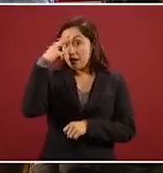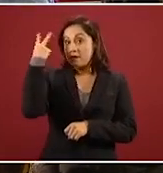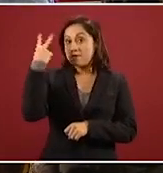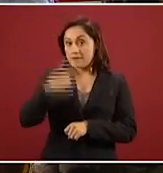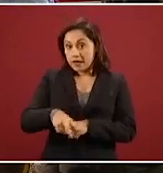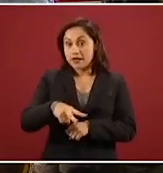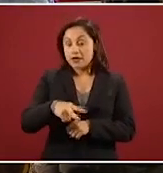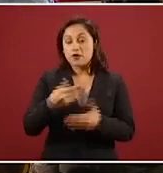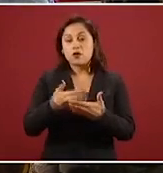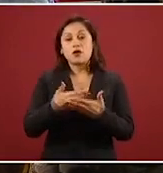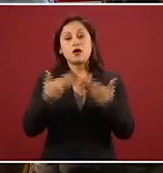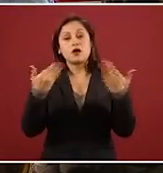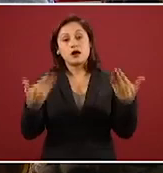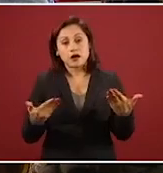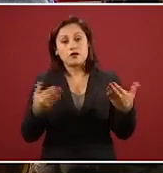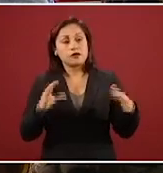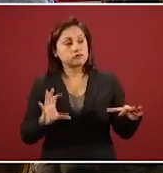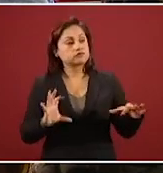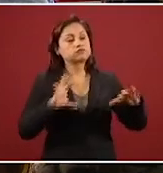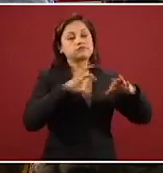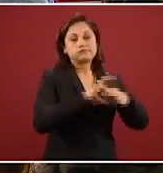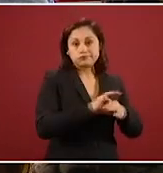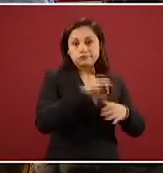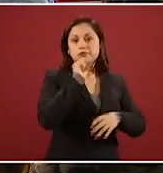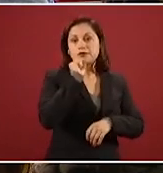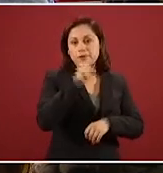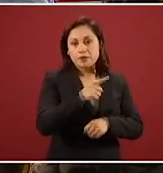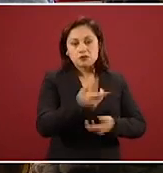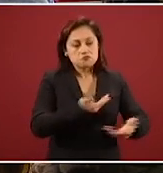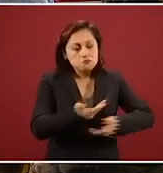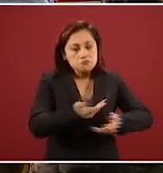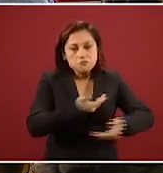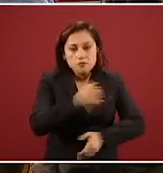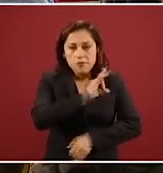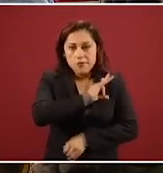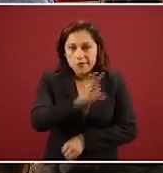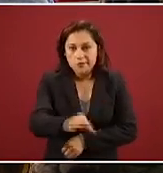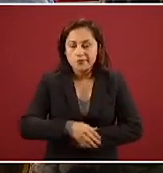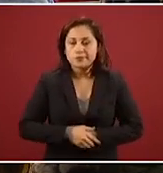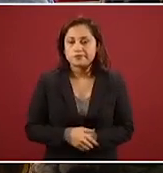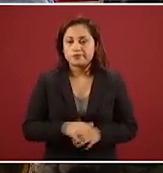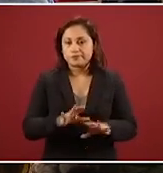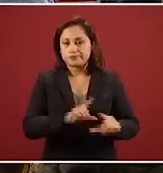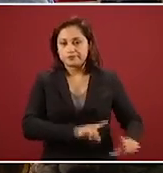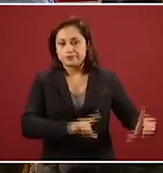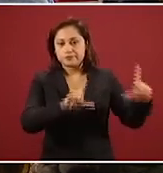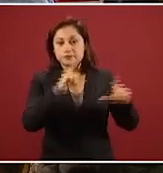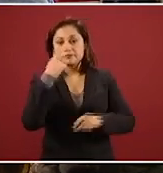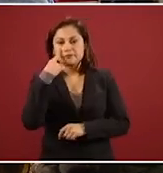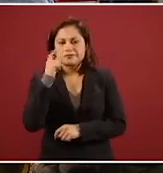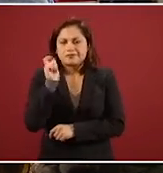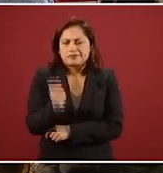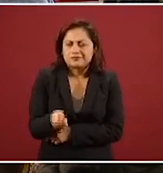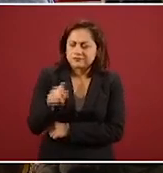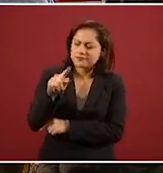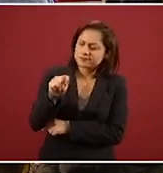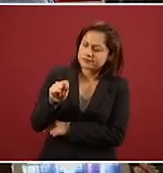socio comercial de los Estados Unidos. Adelante. ¿Qué quiere decir el T-MEC